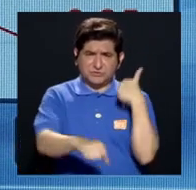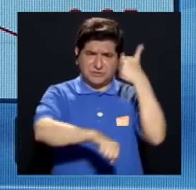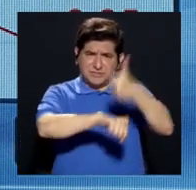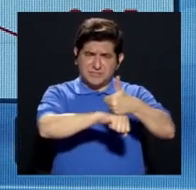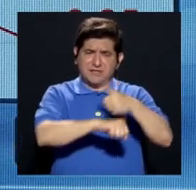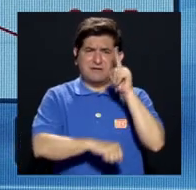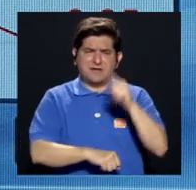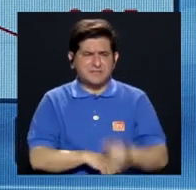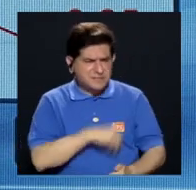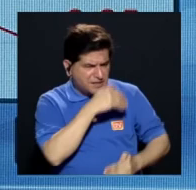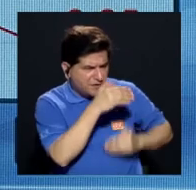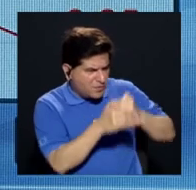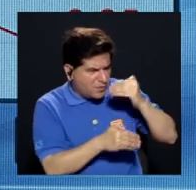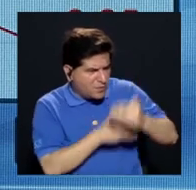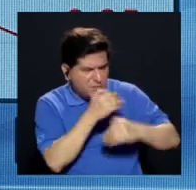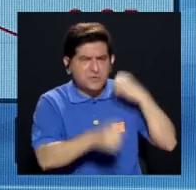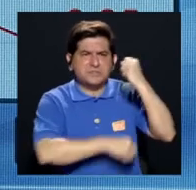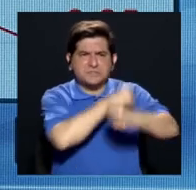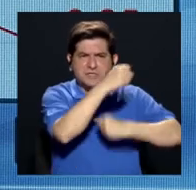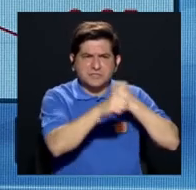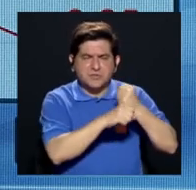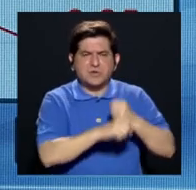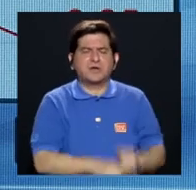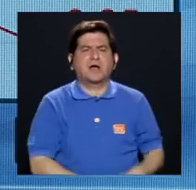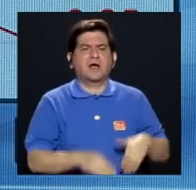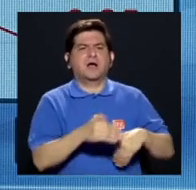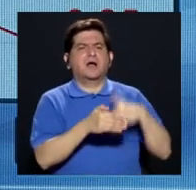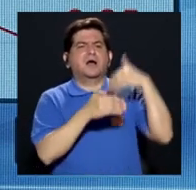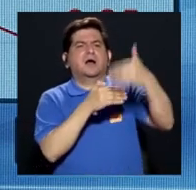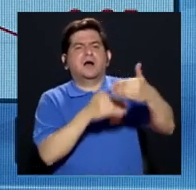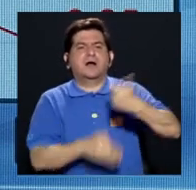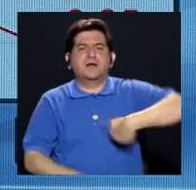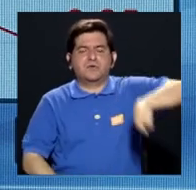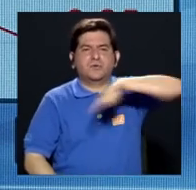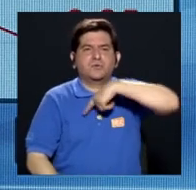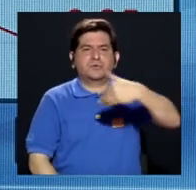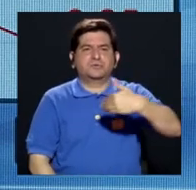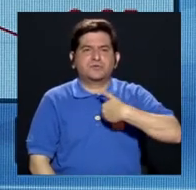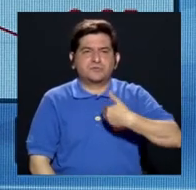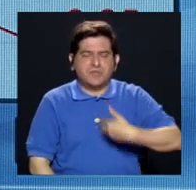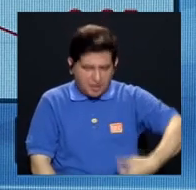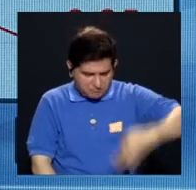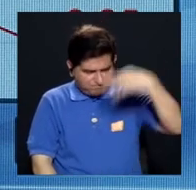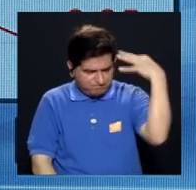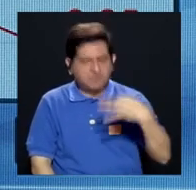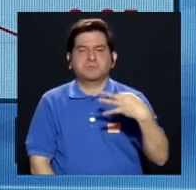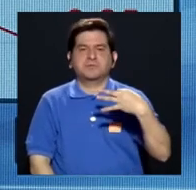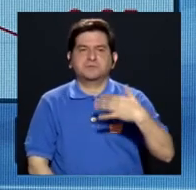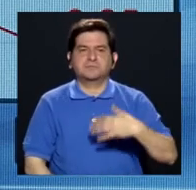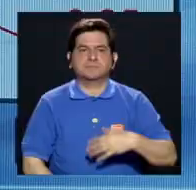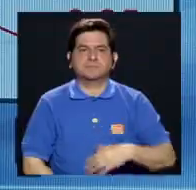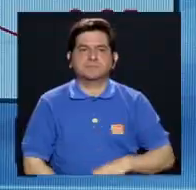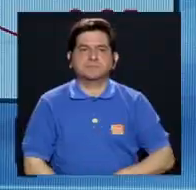una tendencia que en los años posteriores tendremos que consolidar